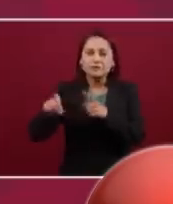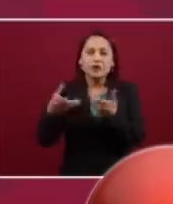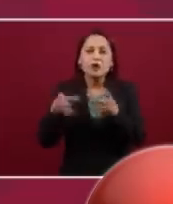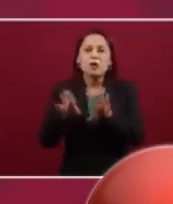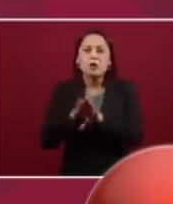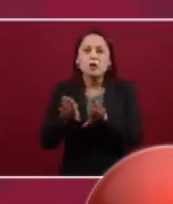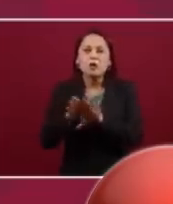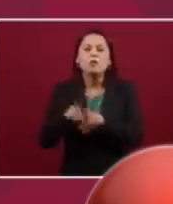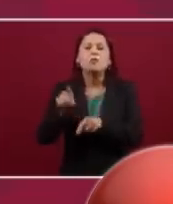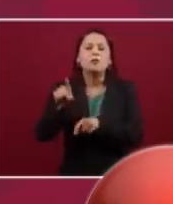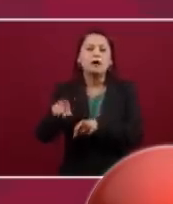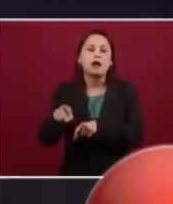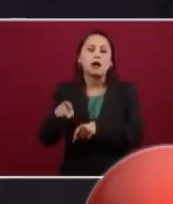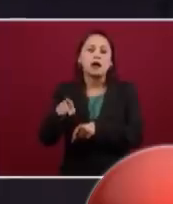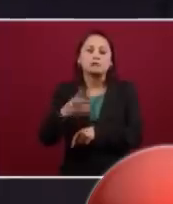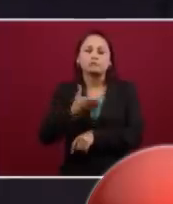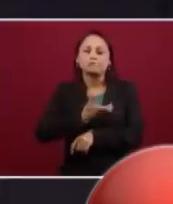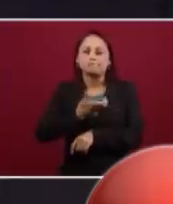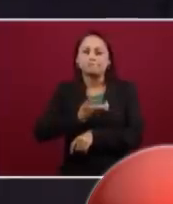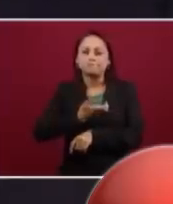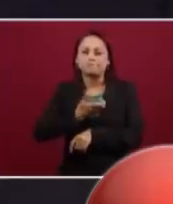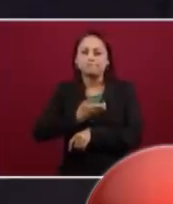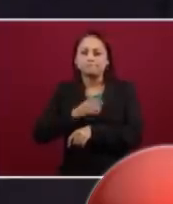lista a los hombres fuertes de los estados.